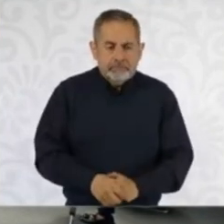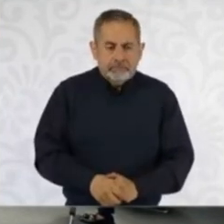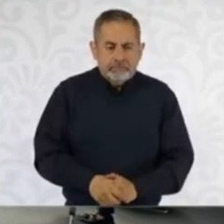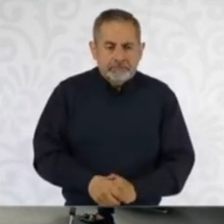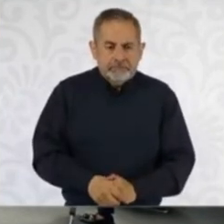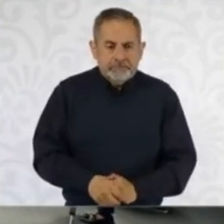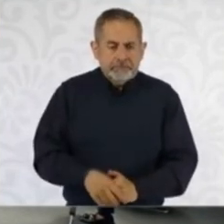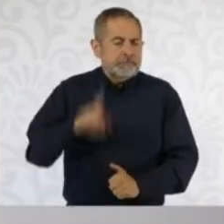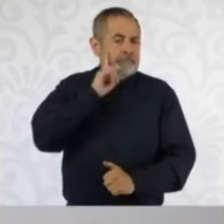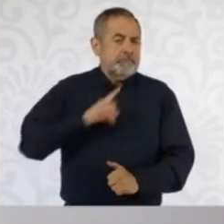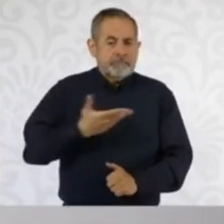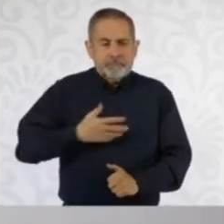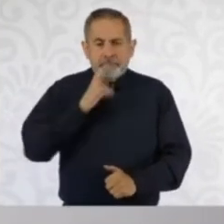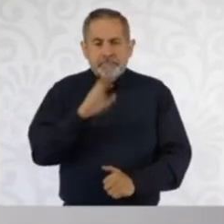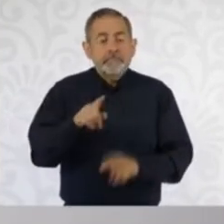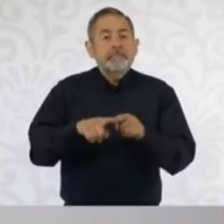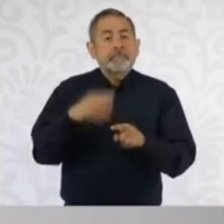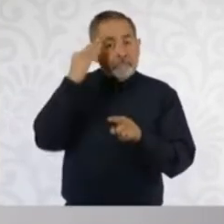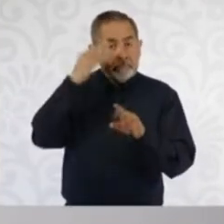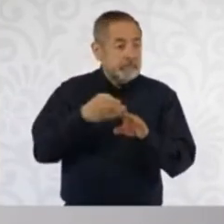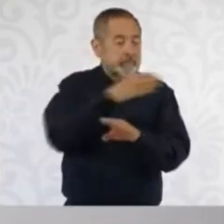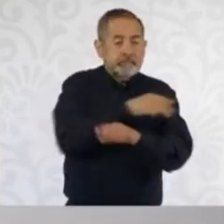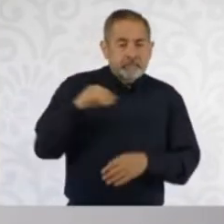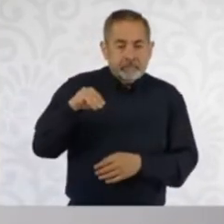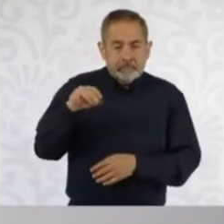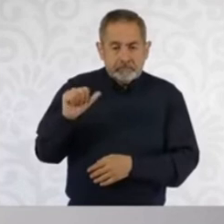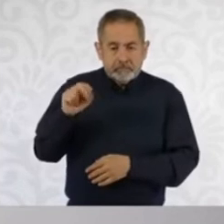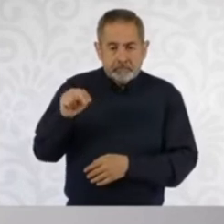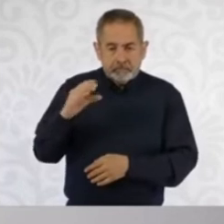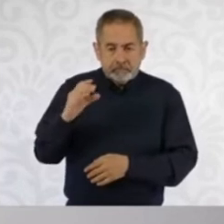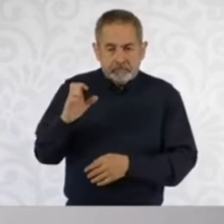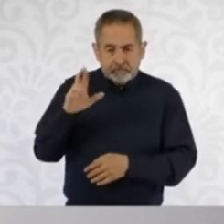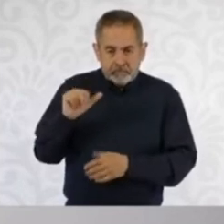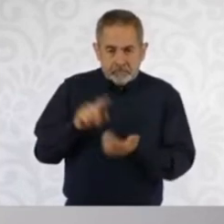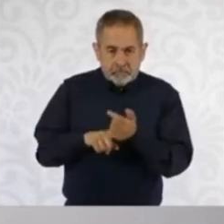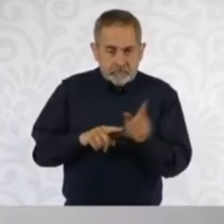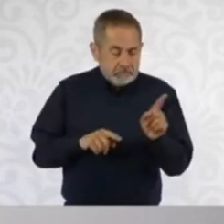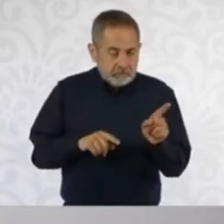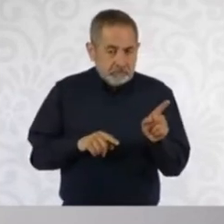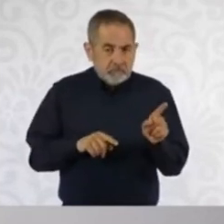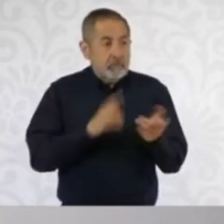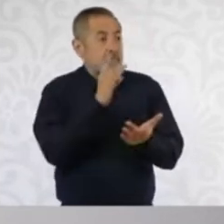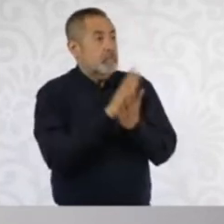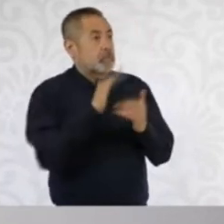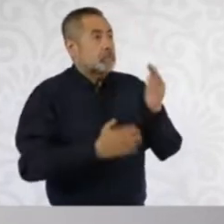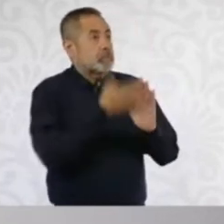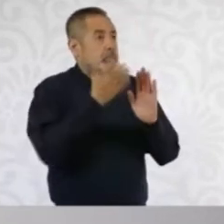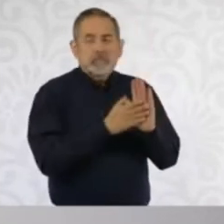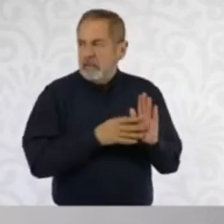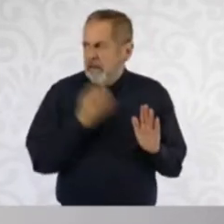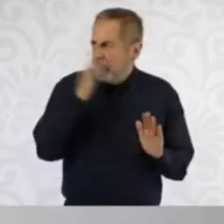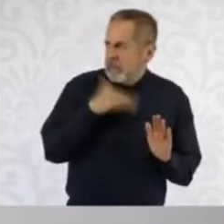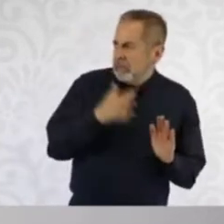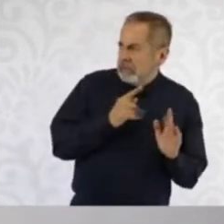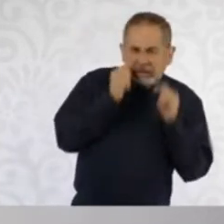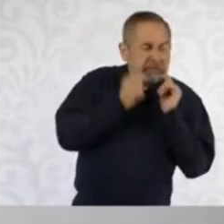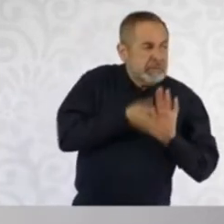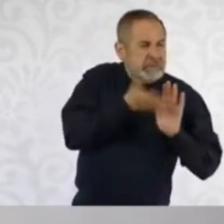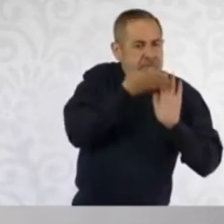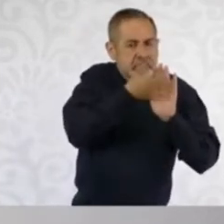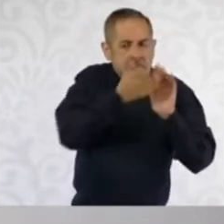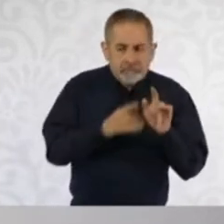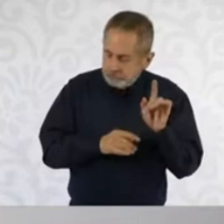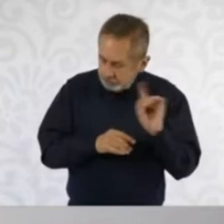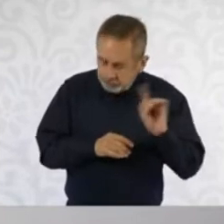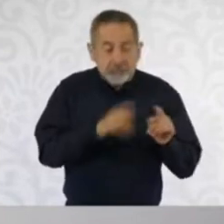Durante el periodo particularmente de Mancera, no solamente las construcciones ilegales, sino que además